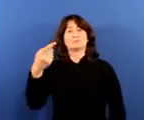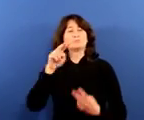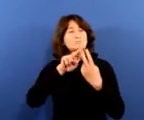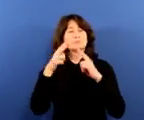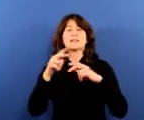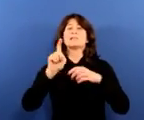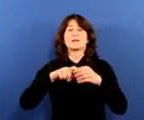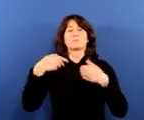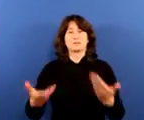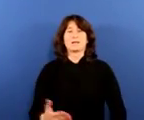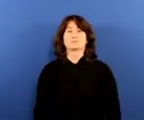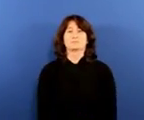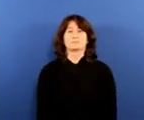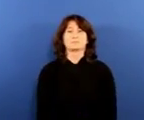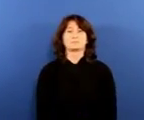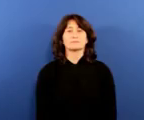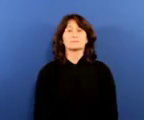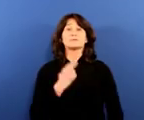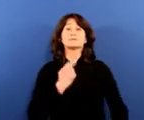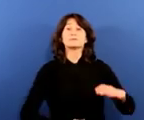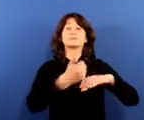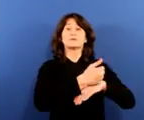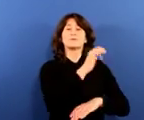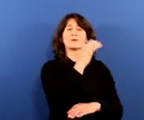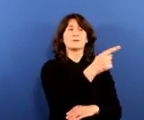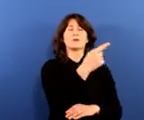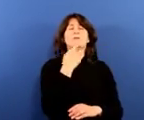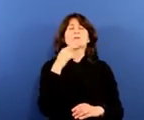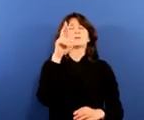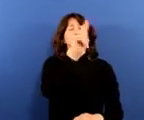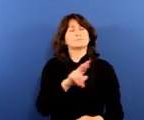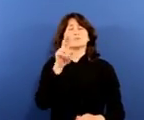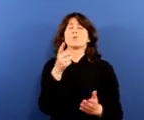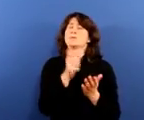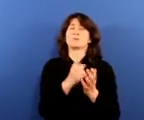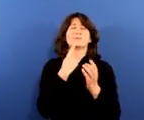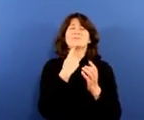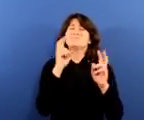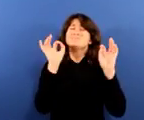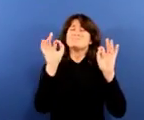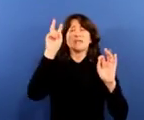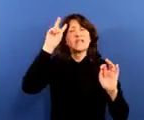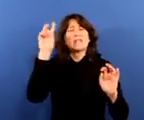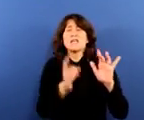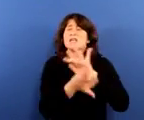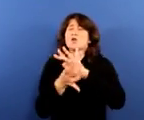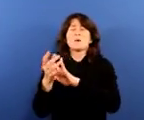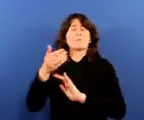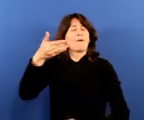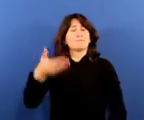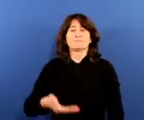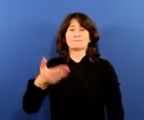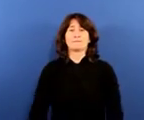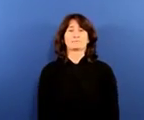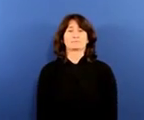escasa representación, y los nuevos modelos para lograr la internalización más eficaz de las universidades. Con el recibimiento de